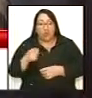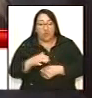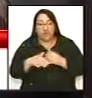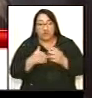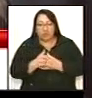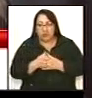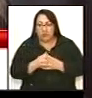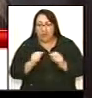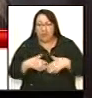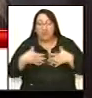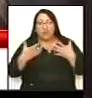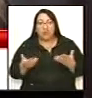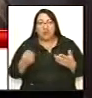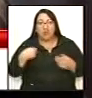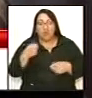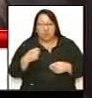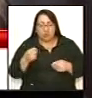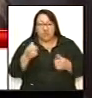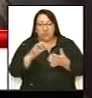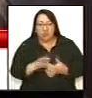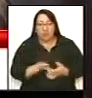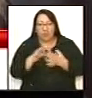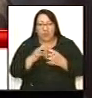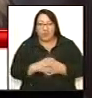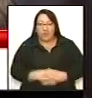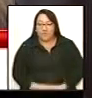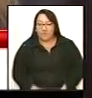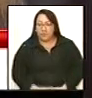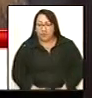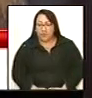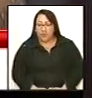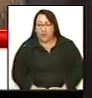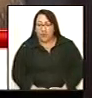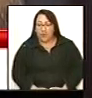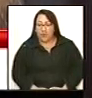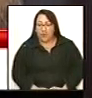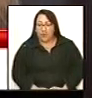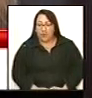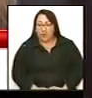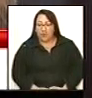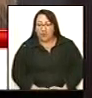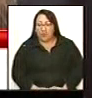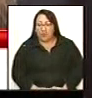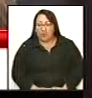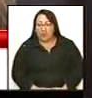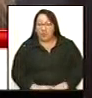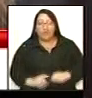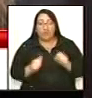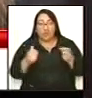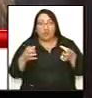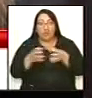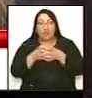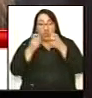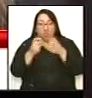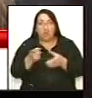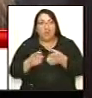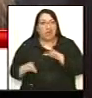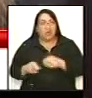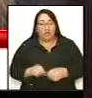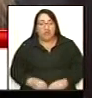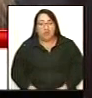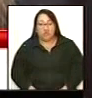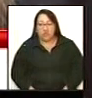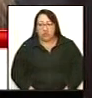la posibilidad de tener jueces especializados en sistemas de control y el sistema de control que ejercemos,